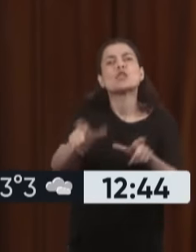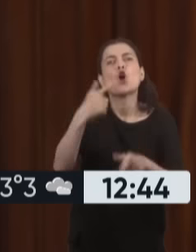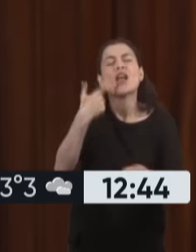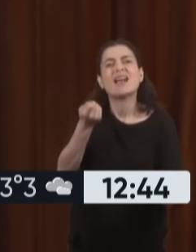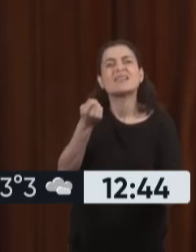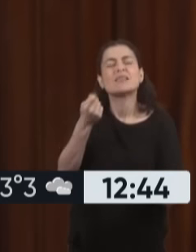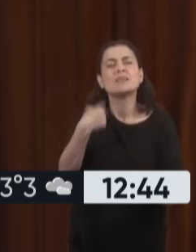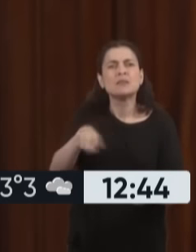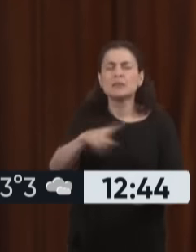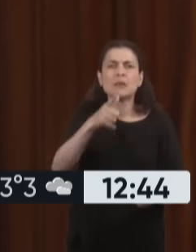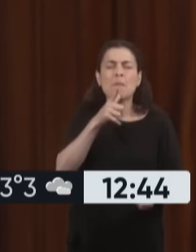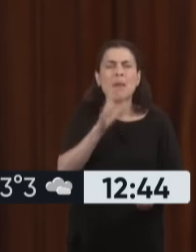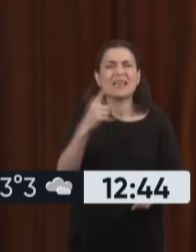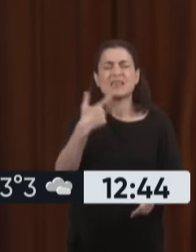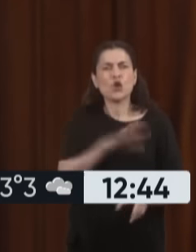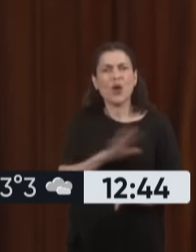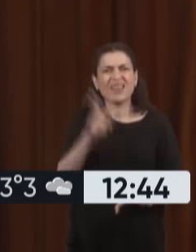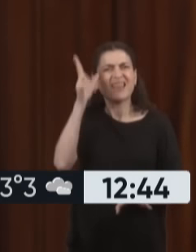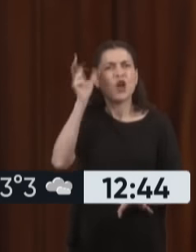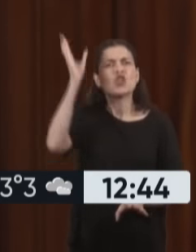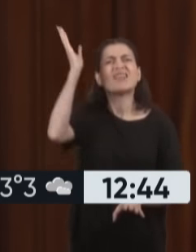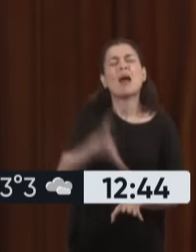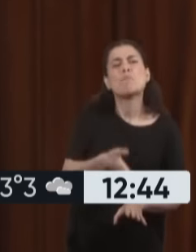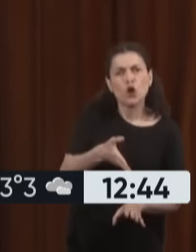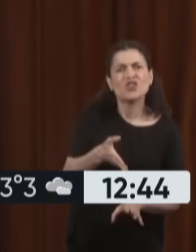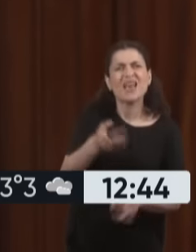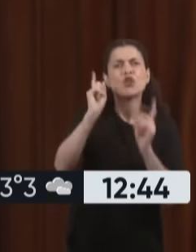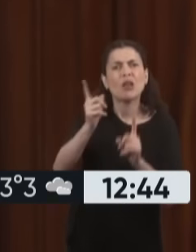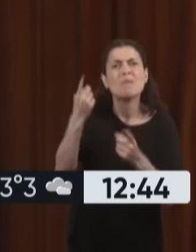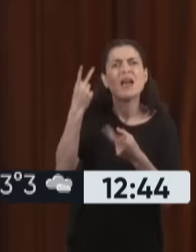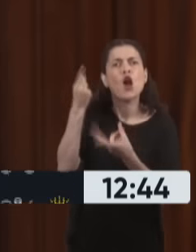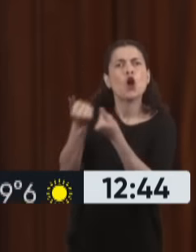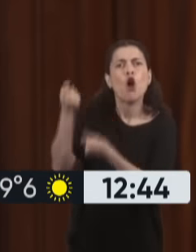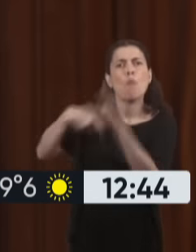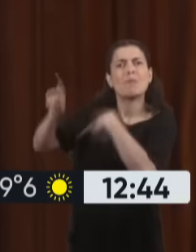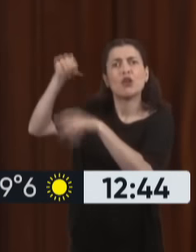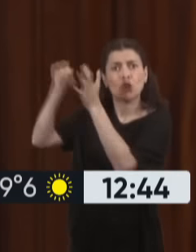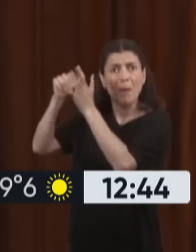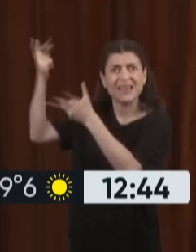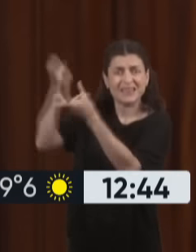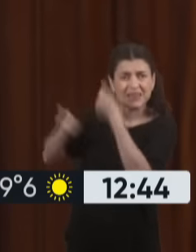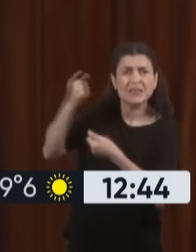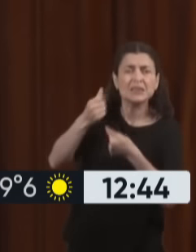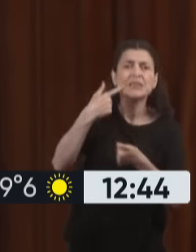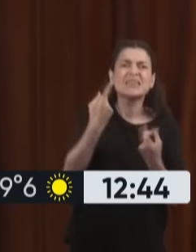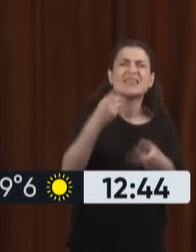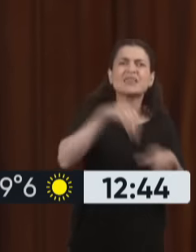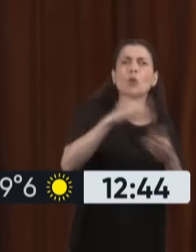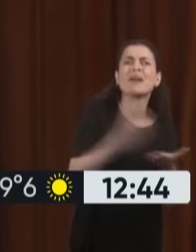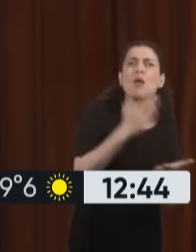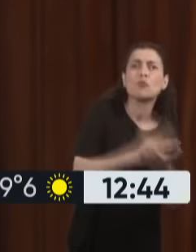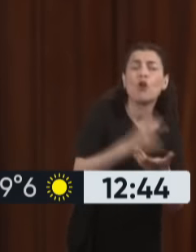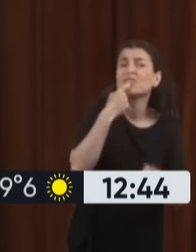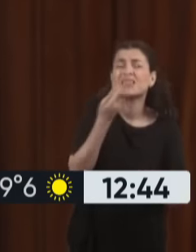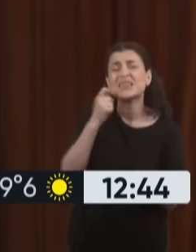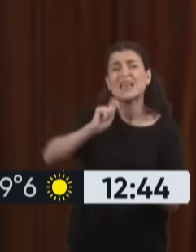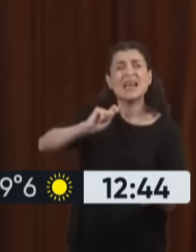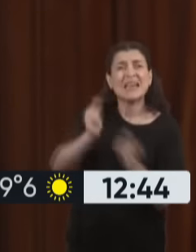de que el 80% de las importaciones son insumos productivos y que encarecerlos a dedo solo es perjudicial para la población